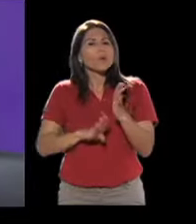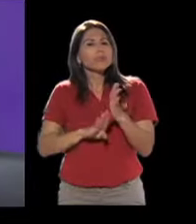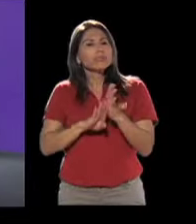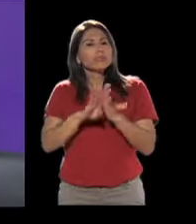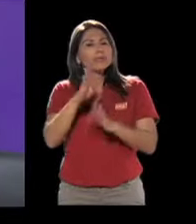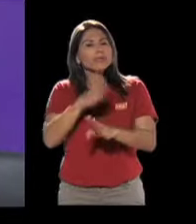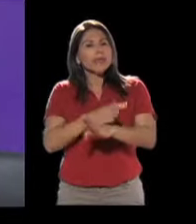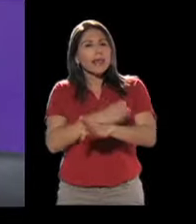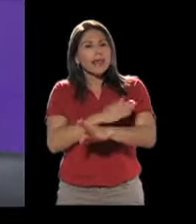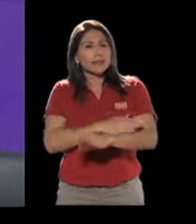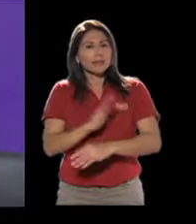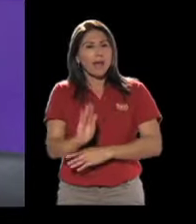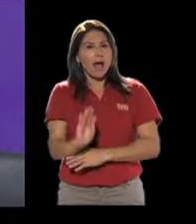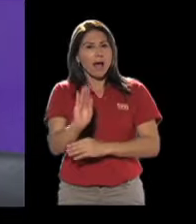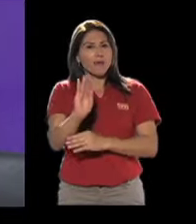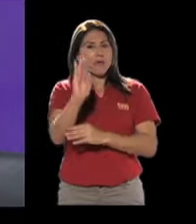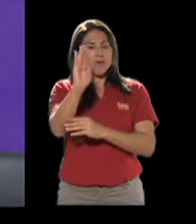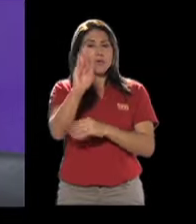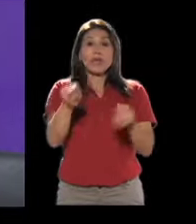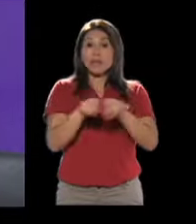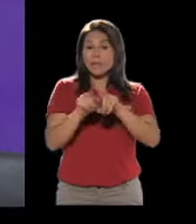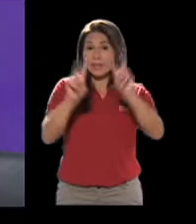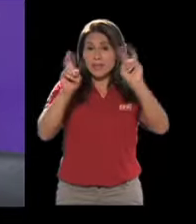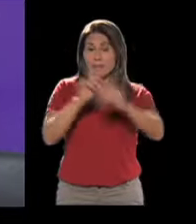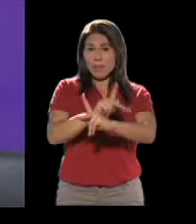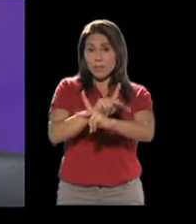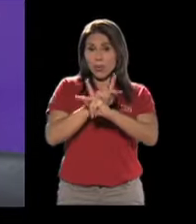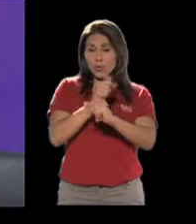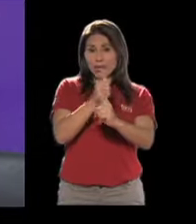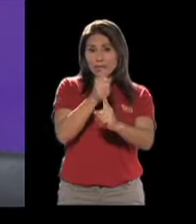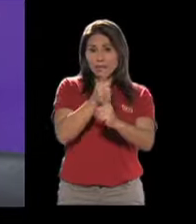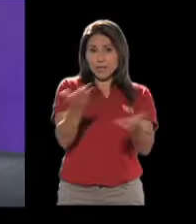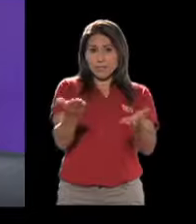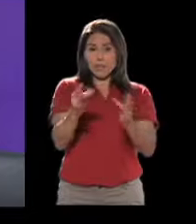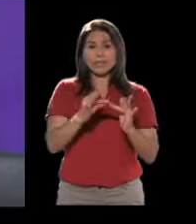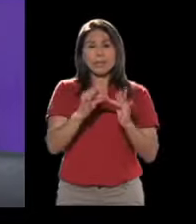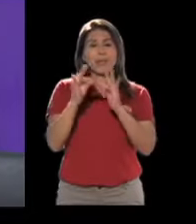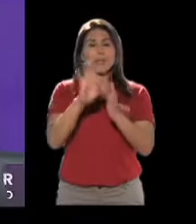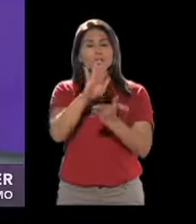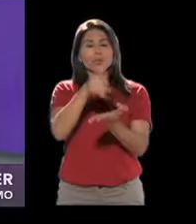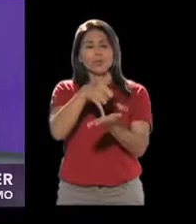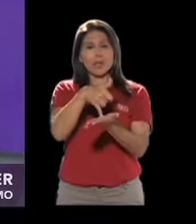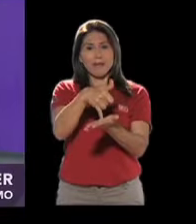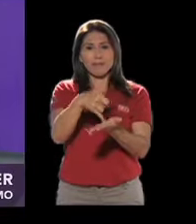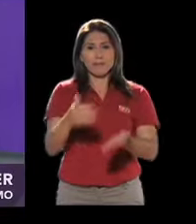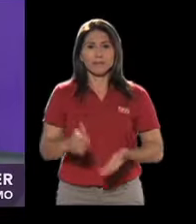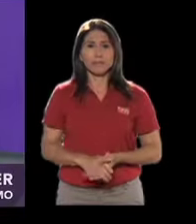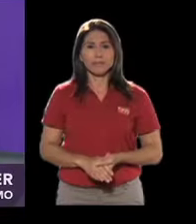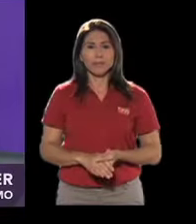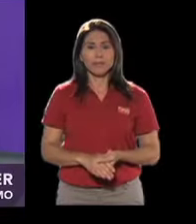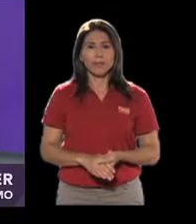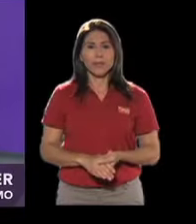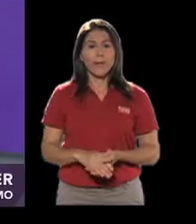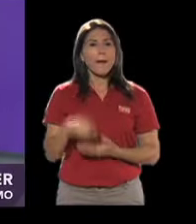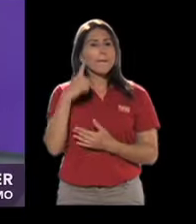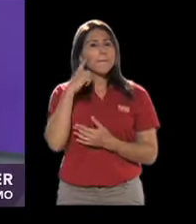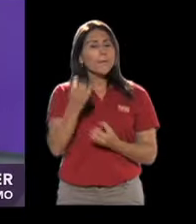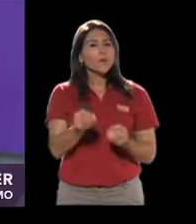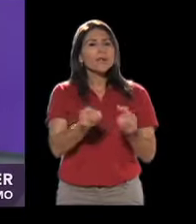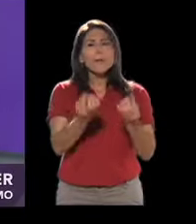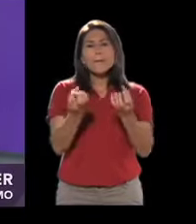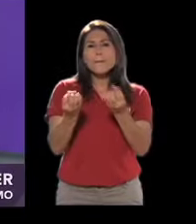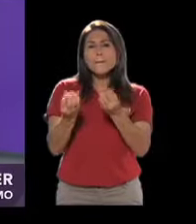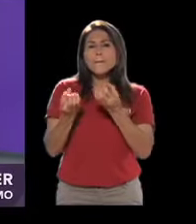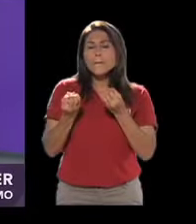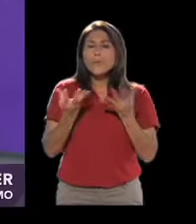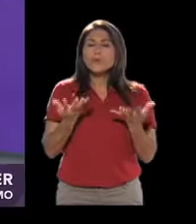as protecting así como el ourselves from protegerse a sí vulnerability. mismo, especialmente en la vulnerabilidad. Because many of us, Porque muchos de